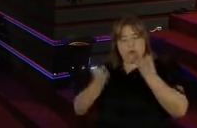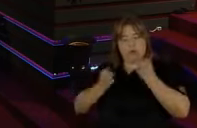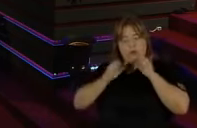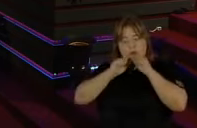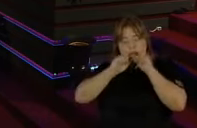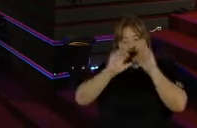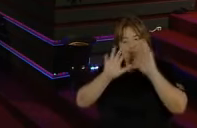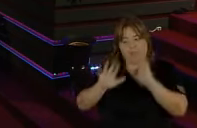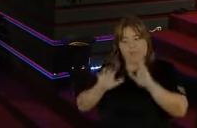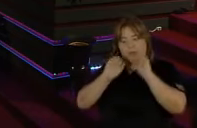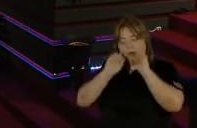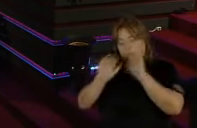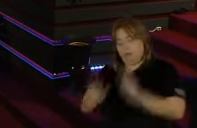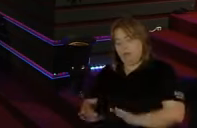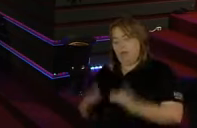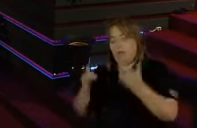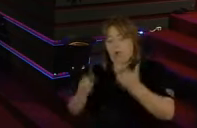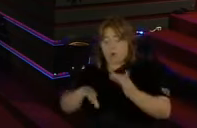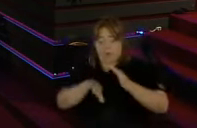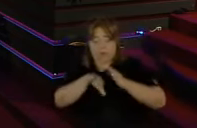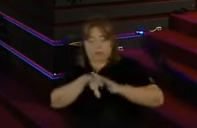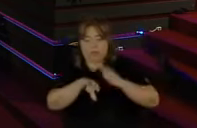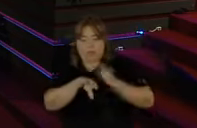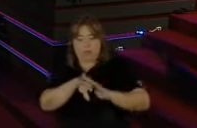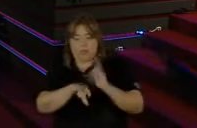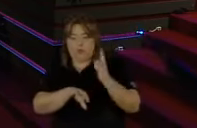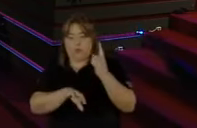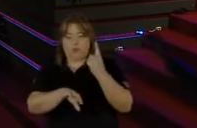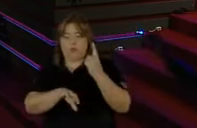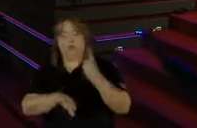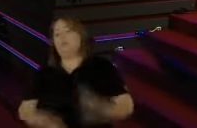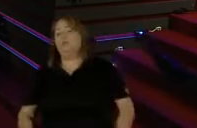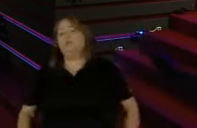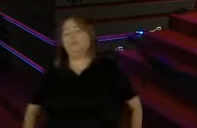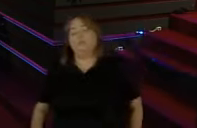quiere bendecirte. Voy a hacer el llamado una vez más. Cántalo una vez más.